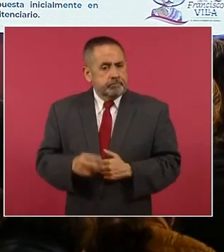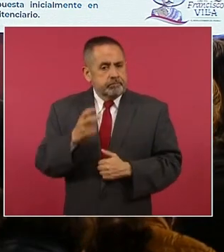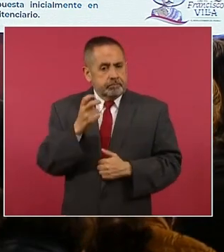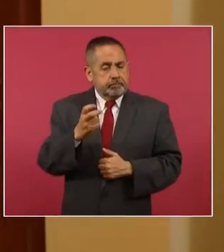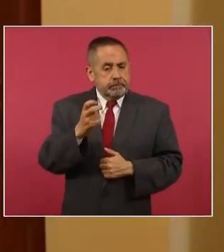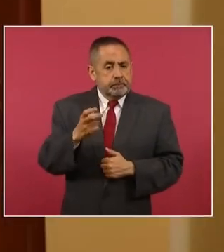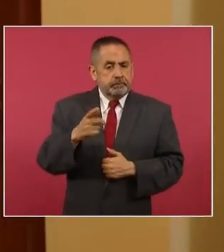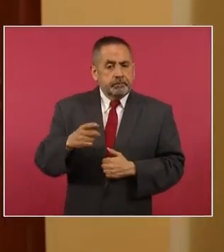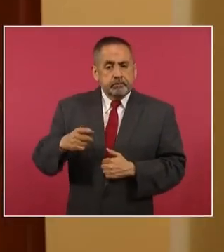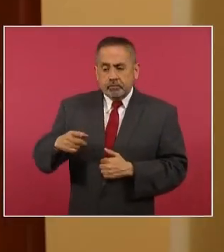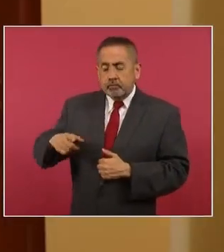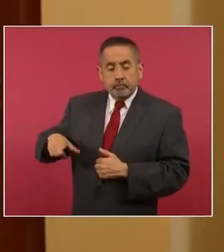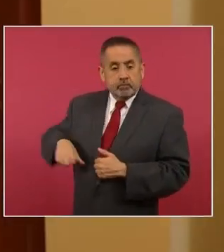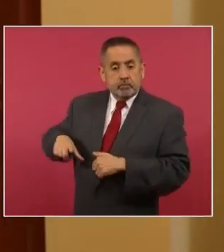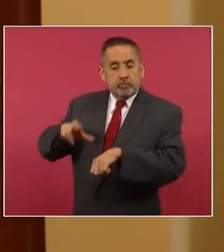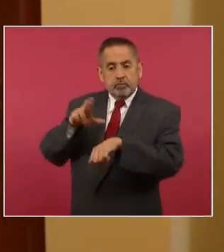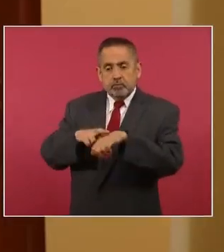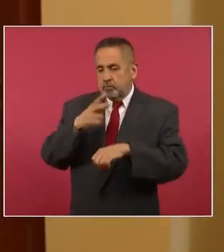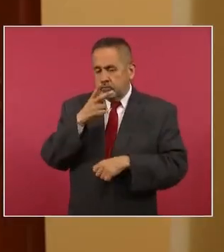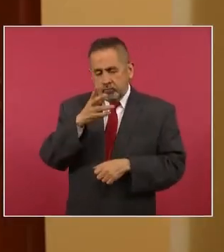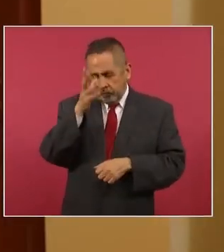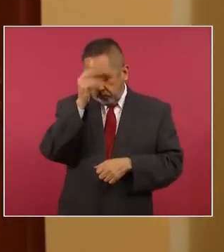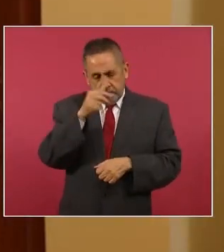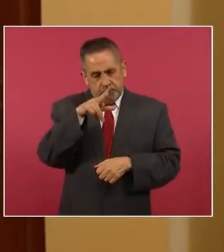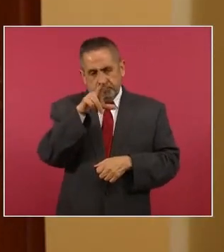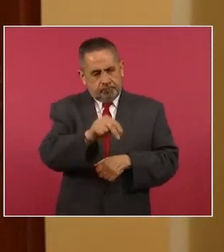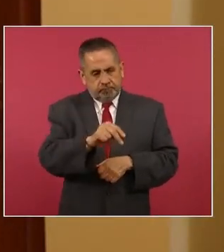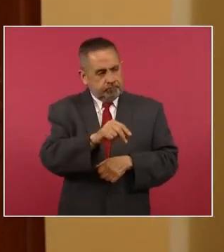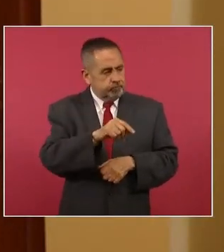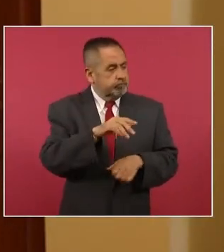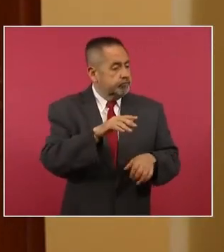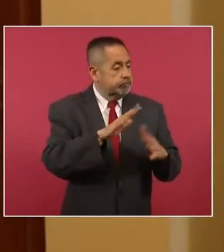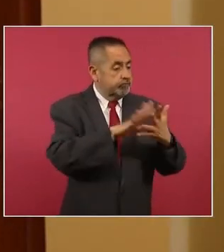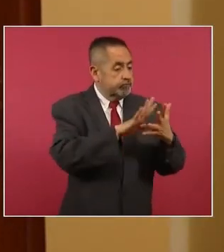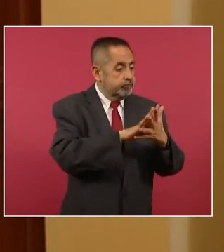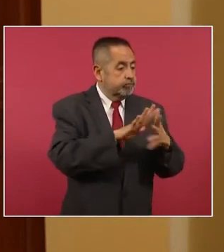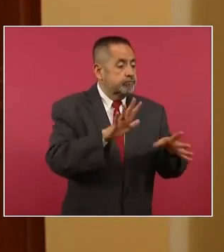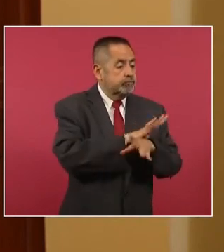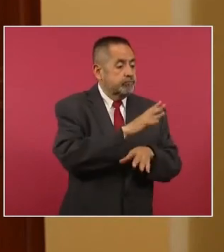ellos están en contra de esta medida. También dice